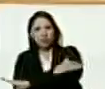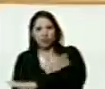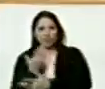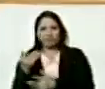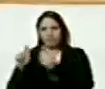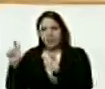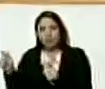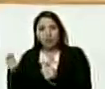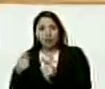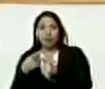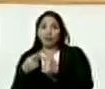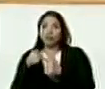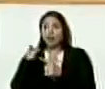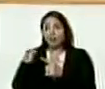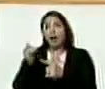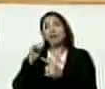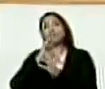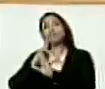Ahí están los resultados.